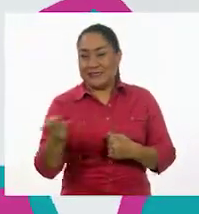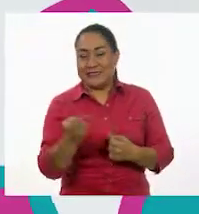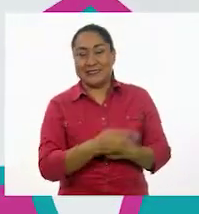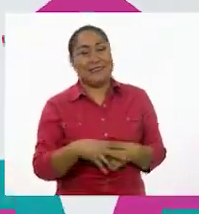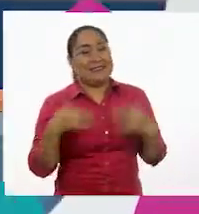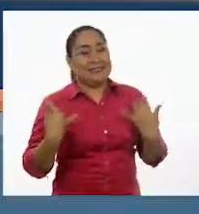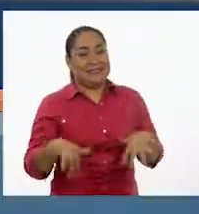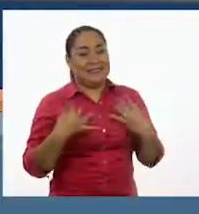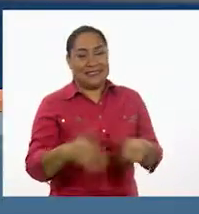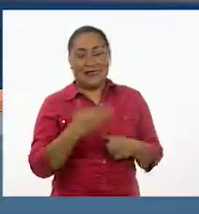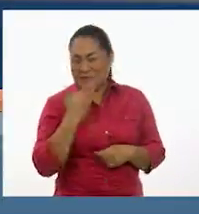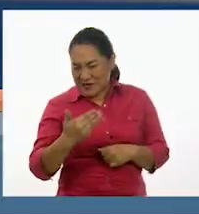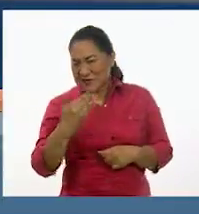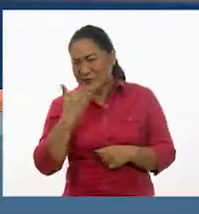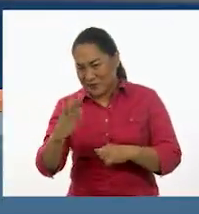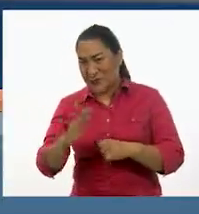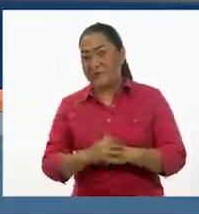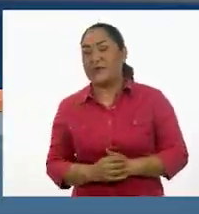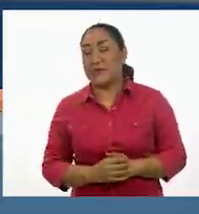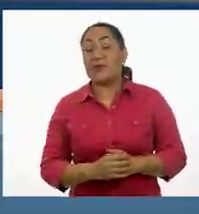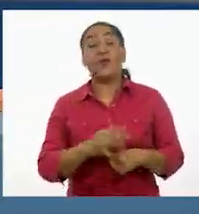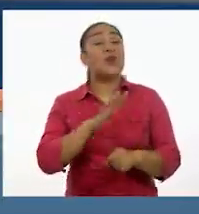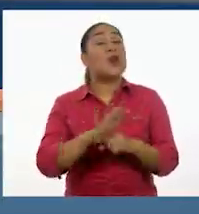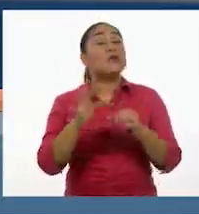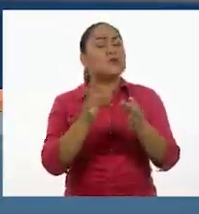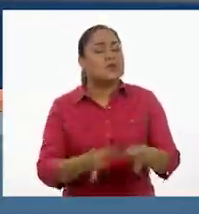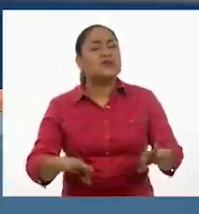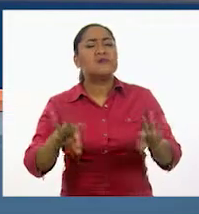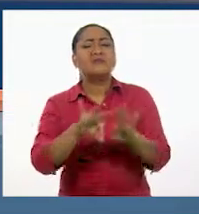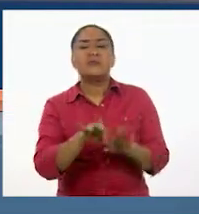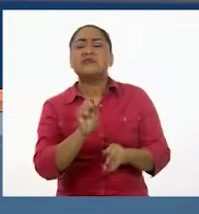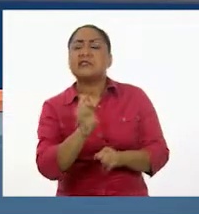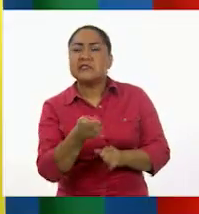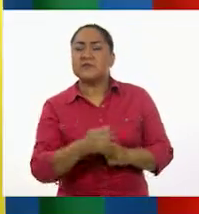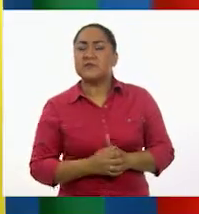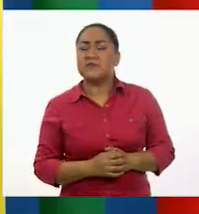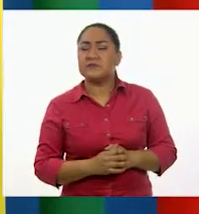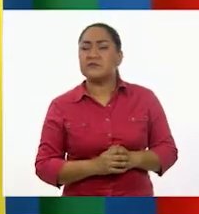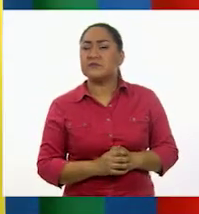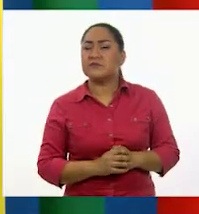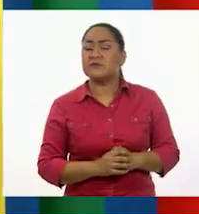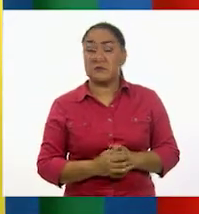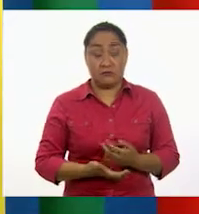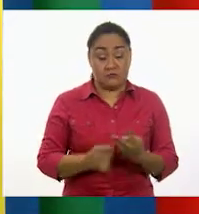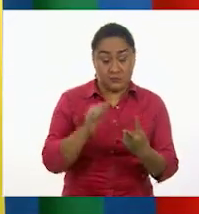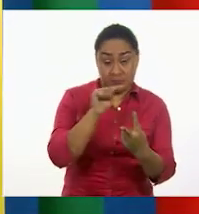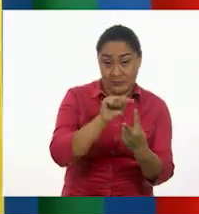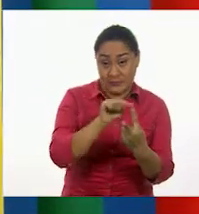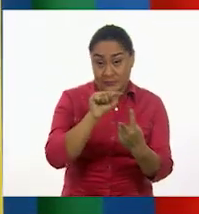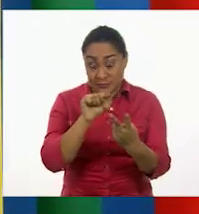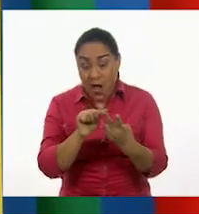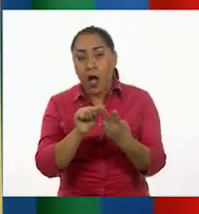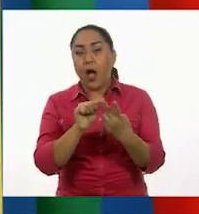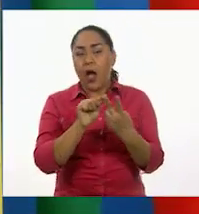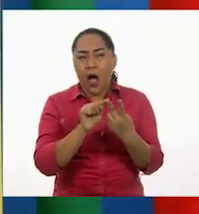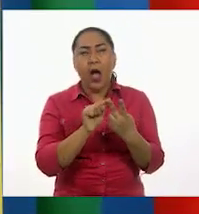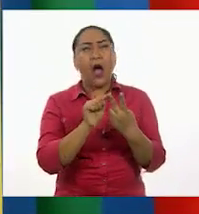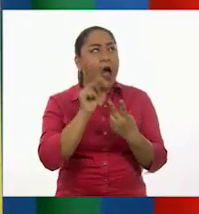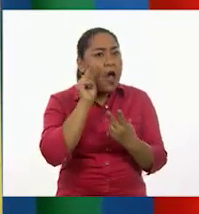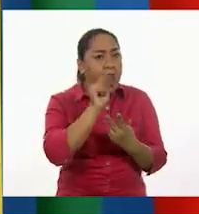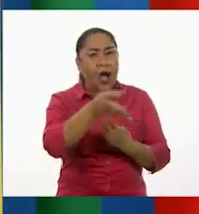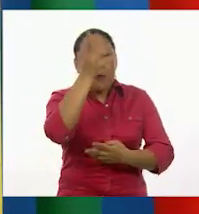Muy bien. Pero a ver, bueno, lo importante de esto es que ambos hemos aprendido mucho en estas